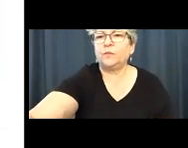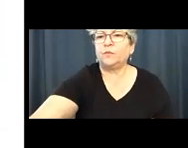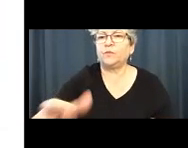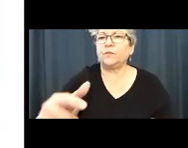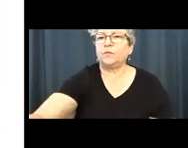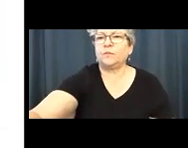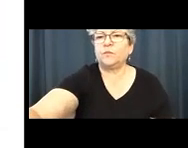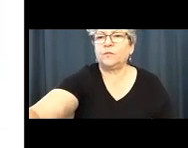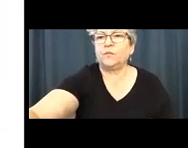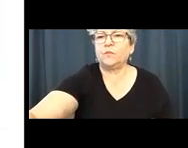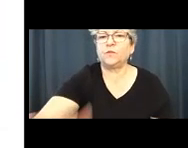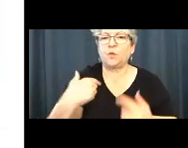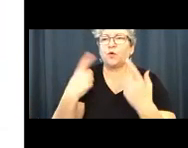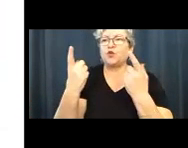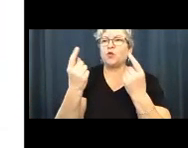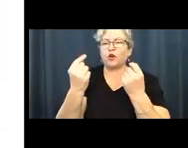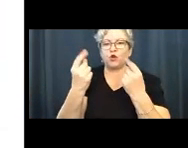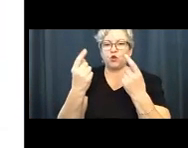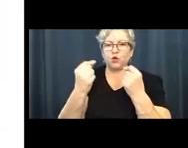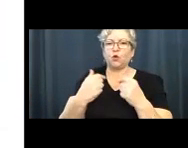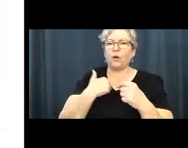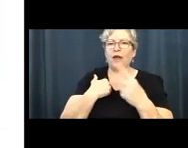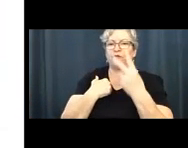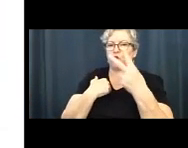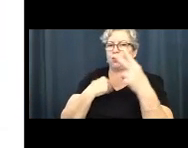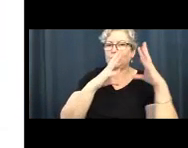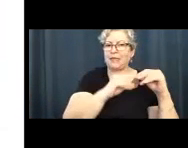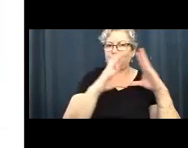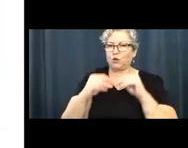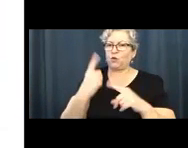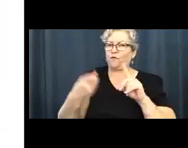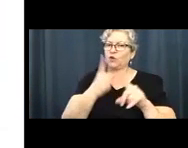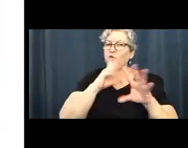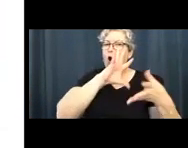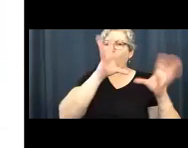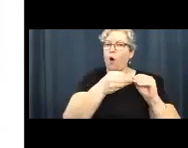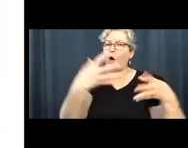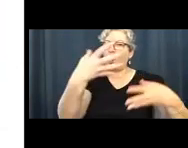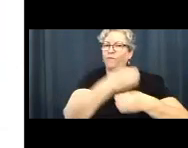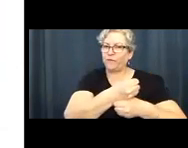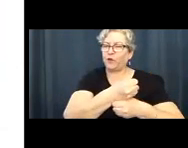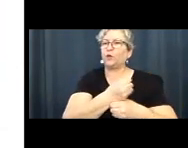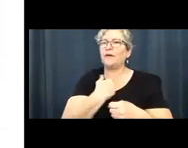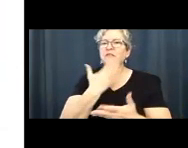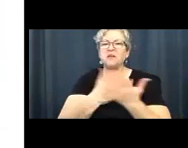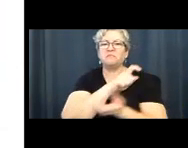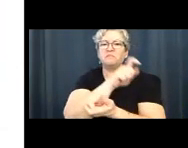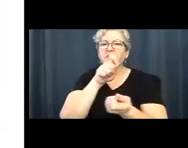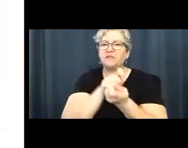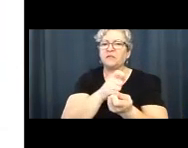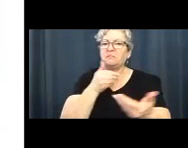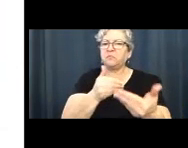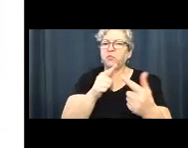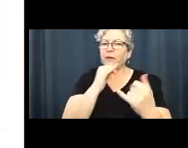es, tenemos dos sesiones. La primera va a ser más o menos como un resumen. Y vamos a hablar un poco